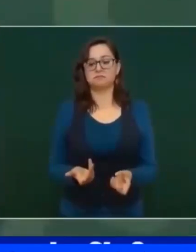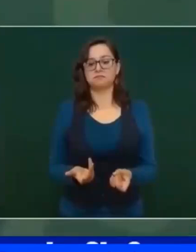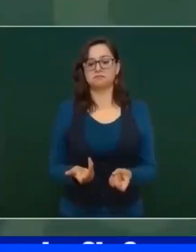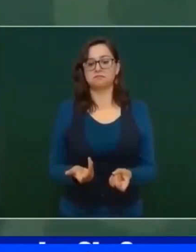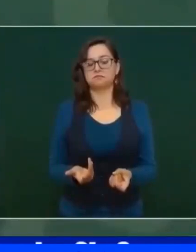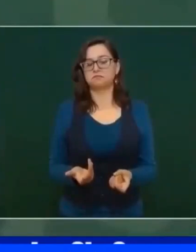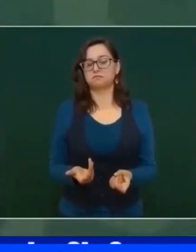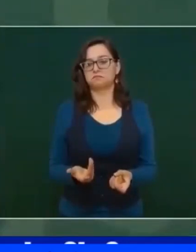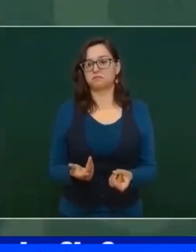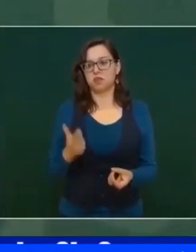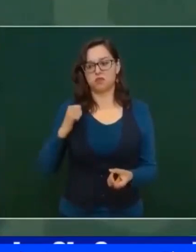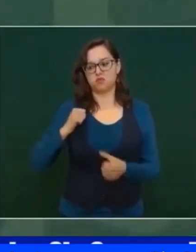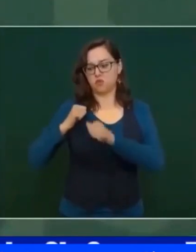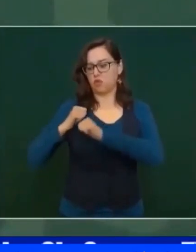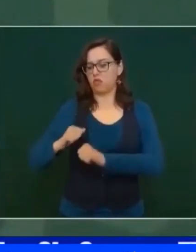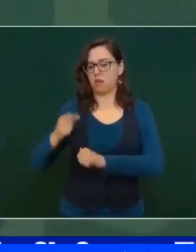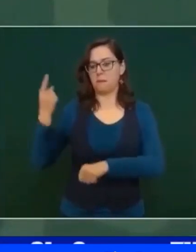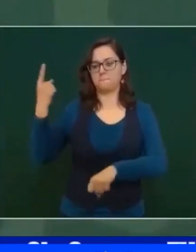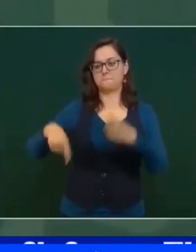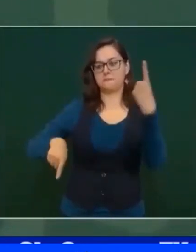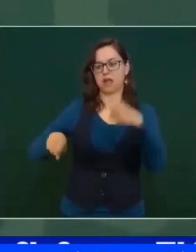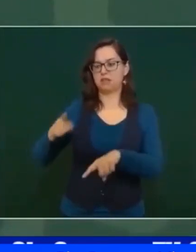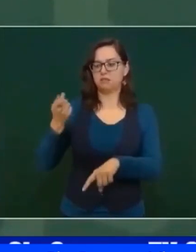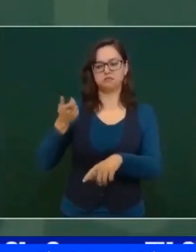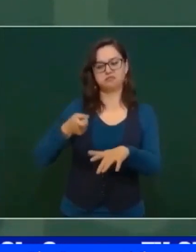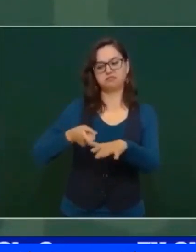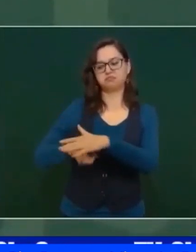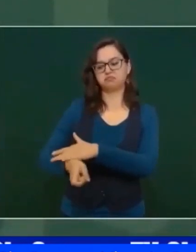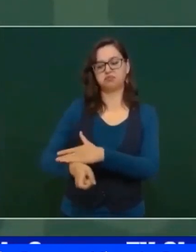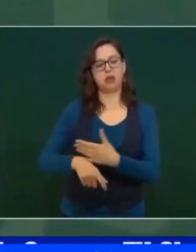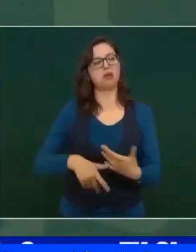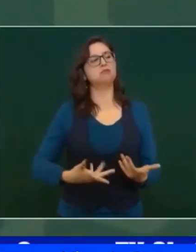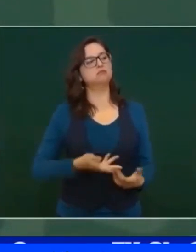al poder, al dinero.